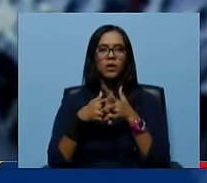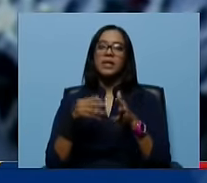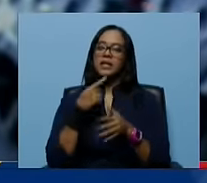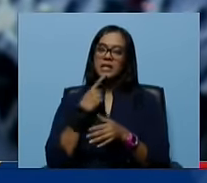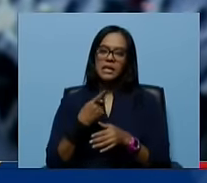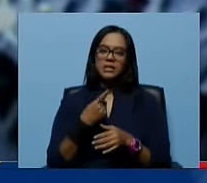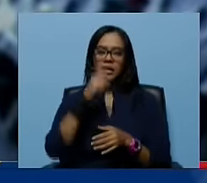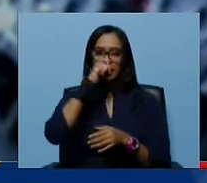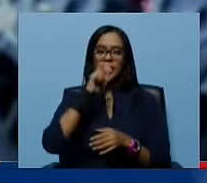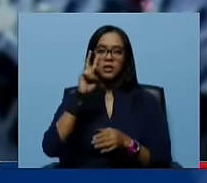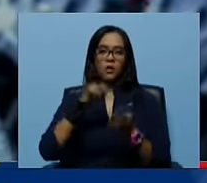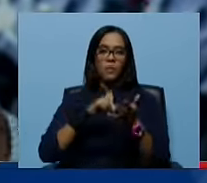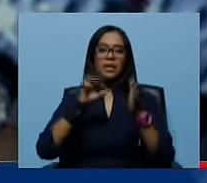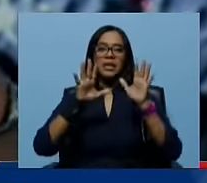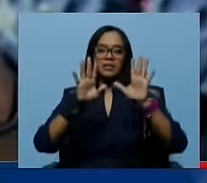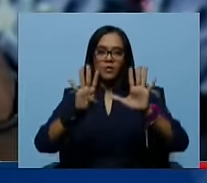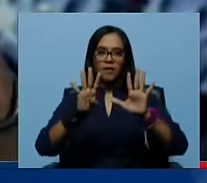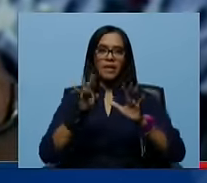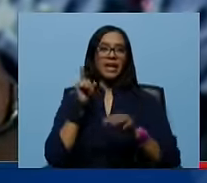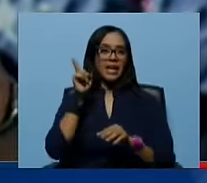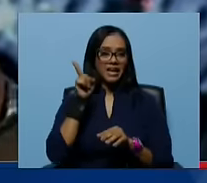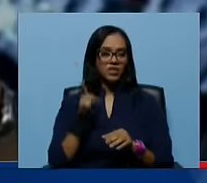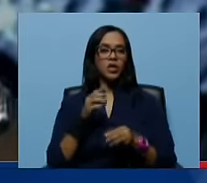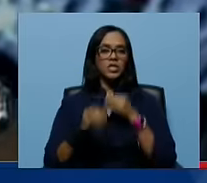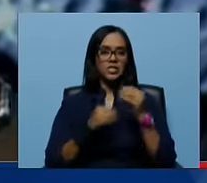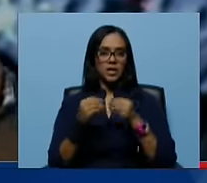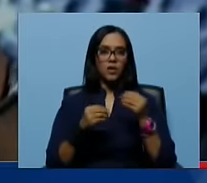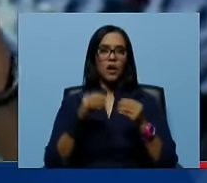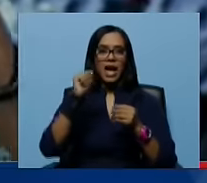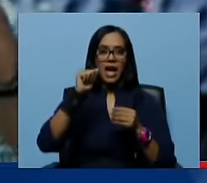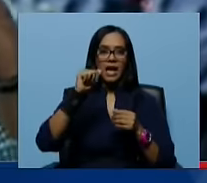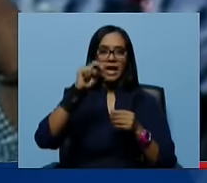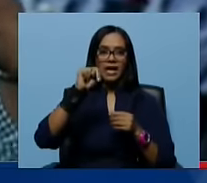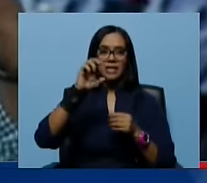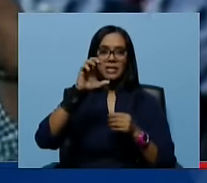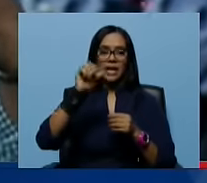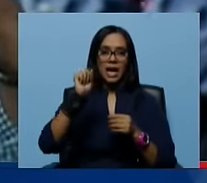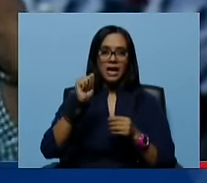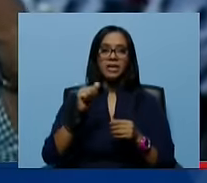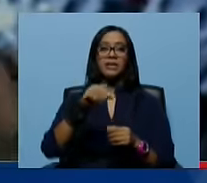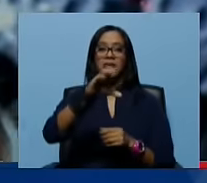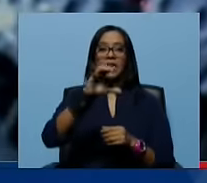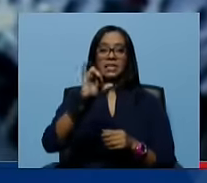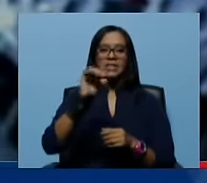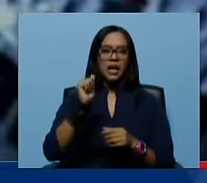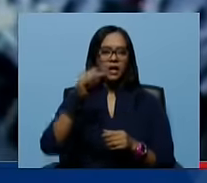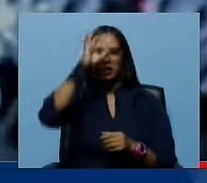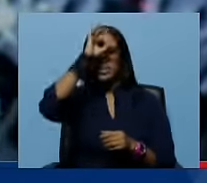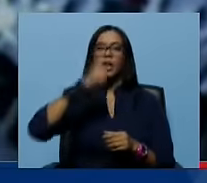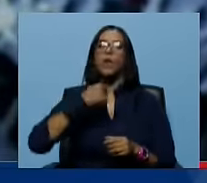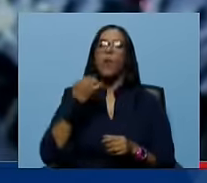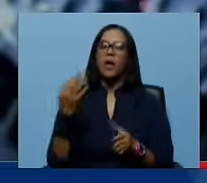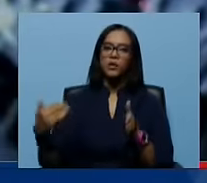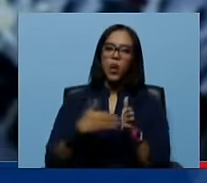que en el año 2019 ellos hicieron con la NSA y la CIA no sabe qué cantidad de